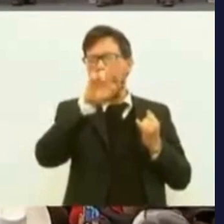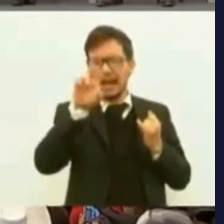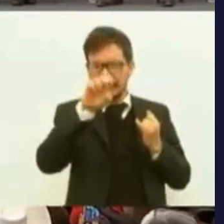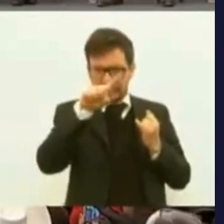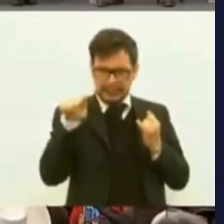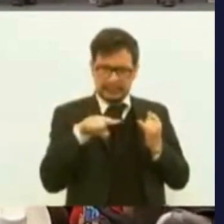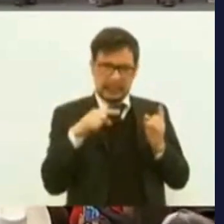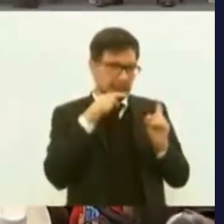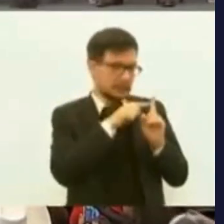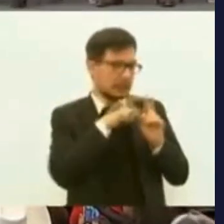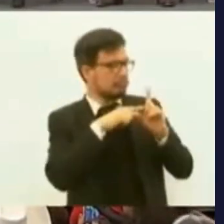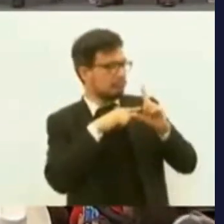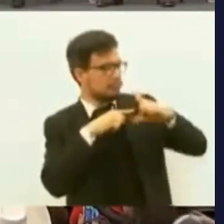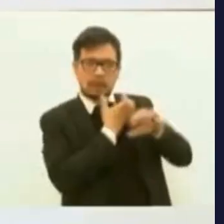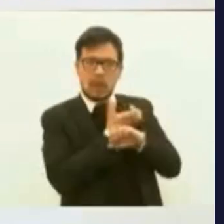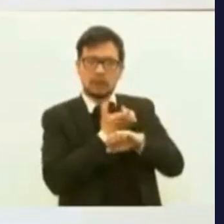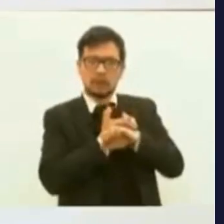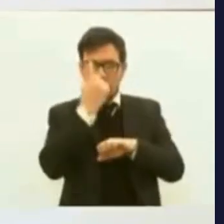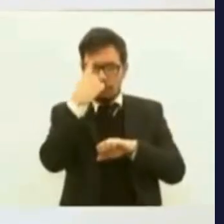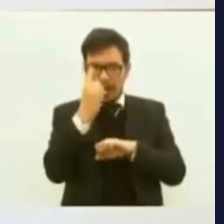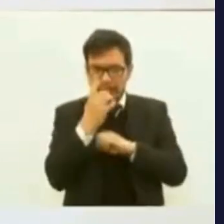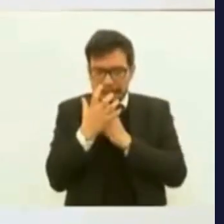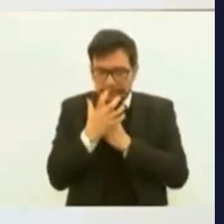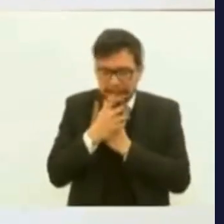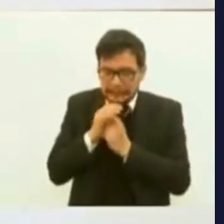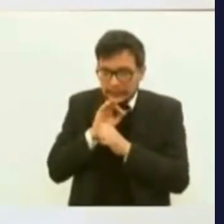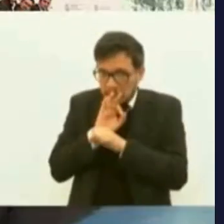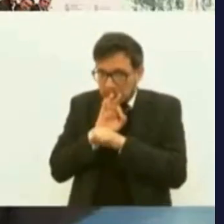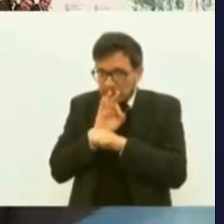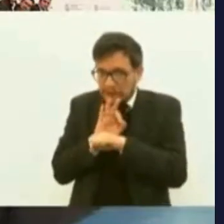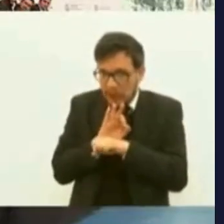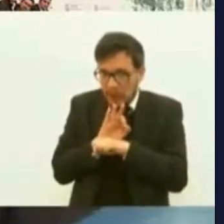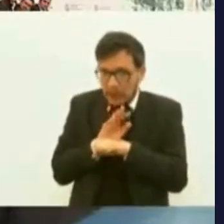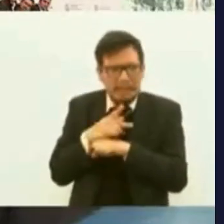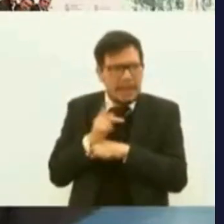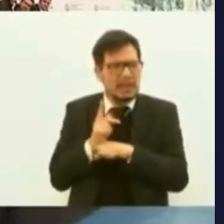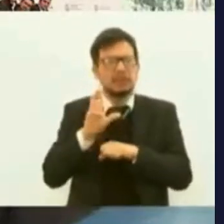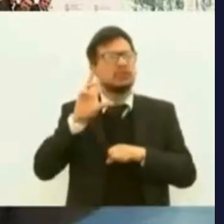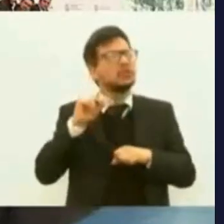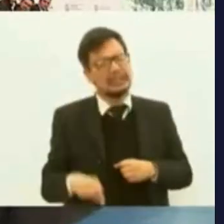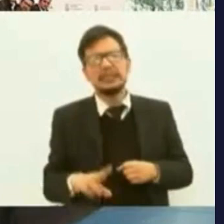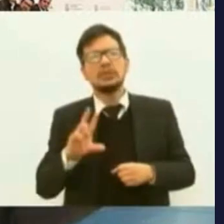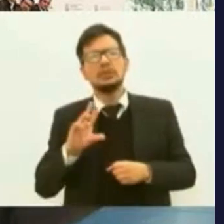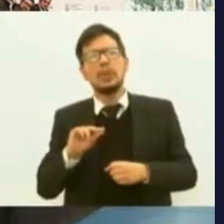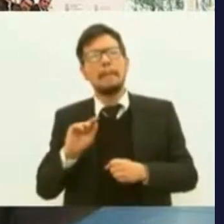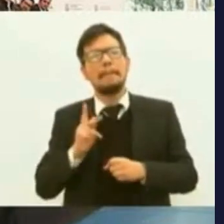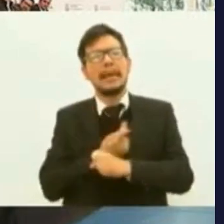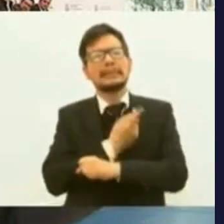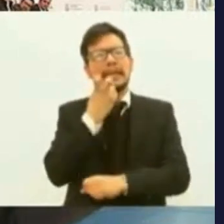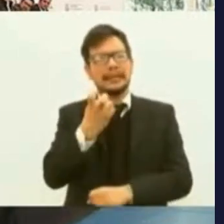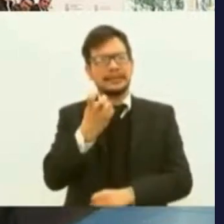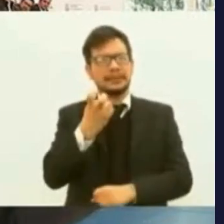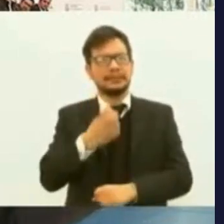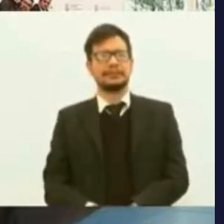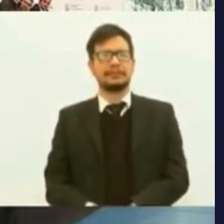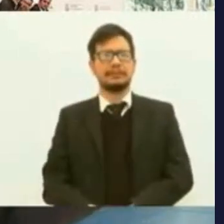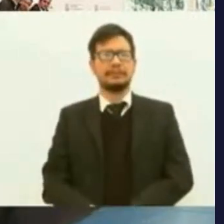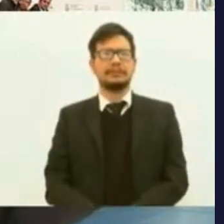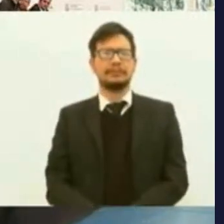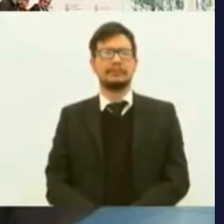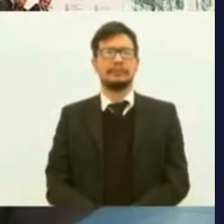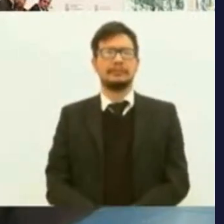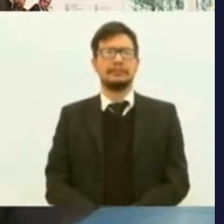en Estados Unidos. Esto aquí no sucede. ¡Que hay libertad plena! ¿Y por qué? No necesitamos